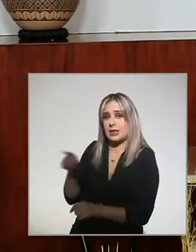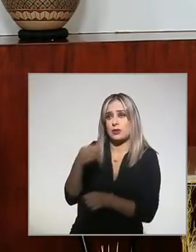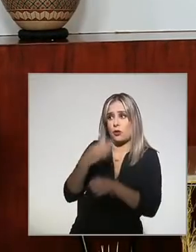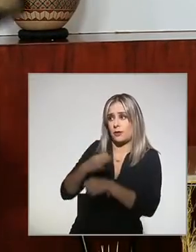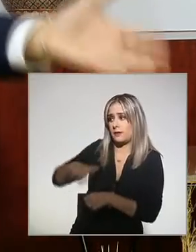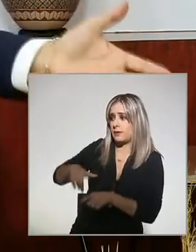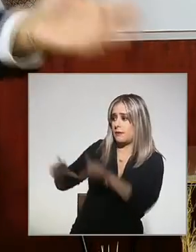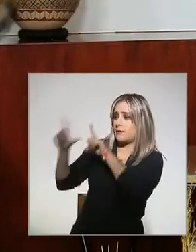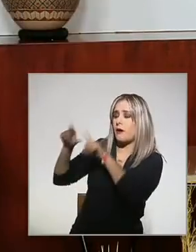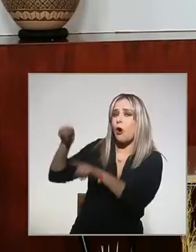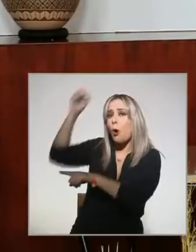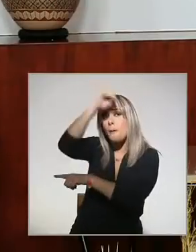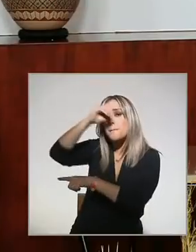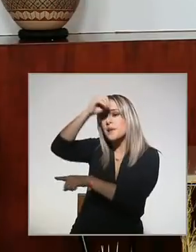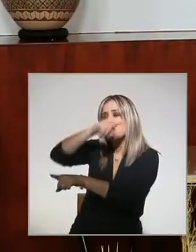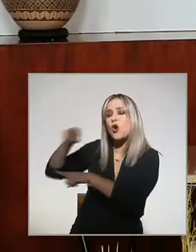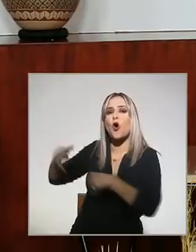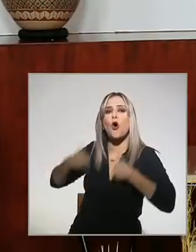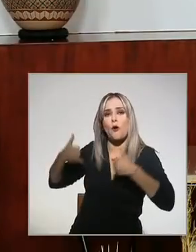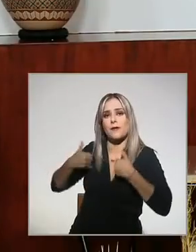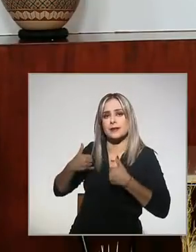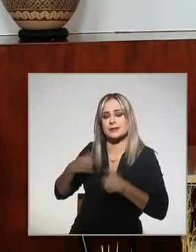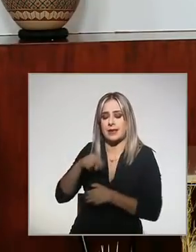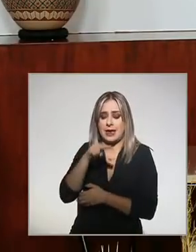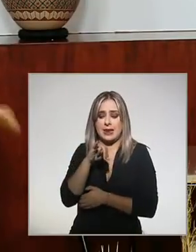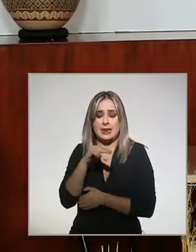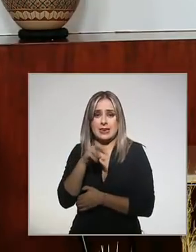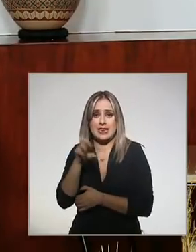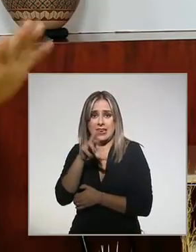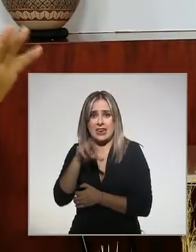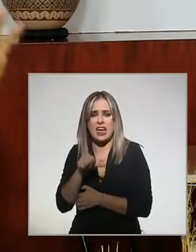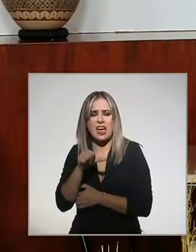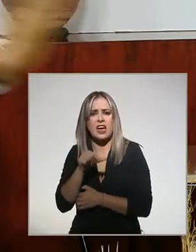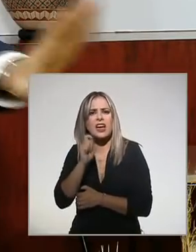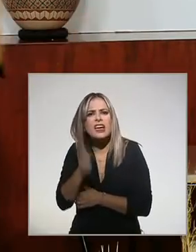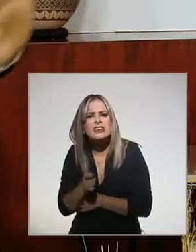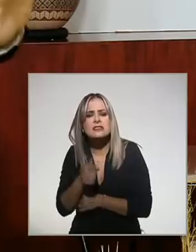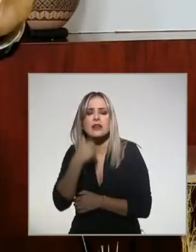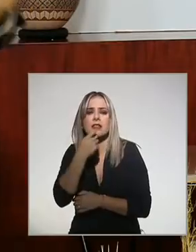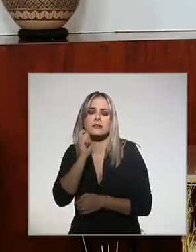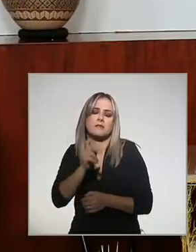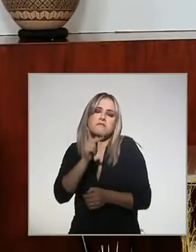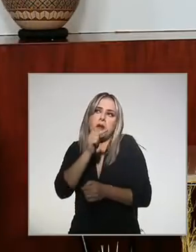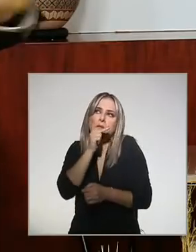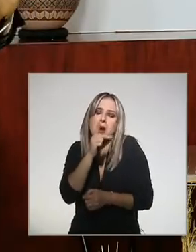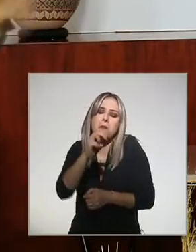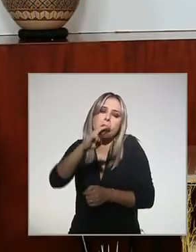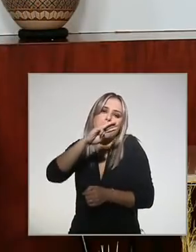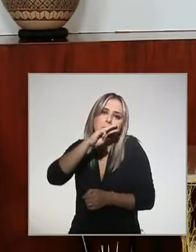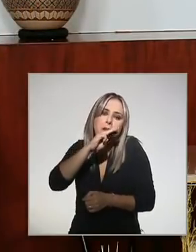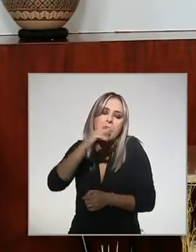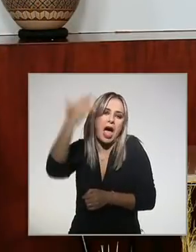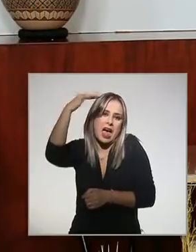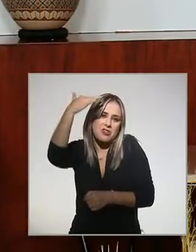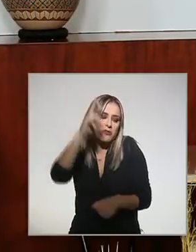iniciativa. Cuando hablamos de niñera es cuando mamá o papá, o abuela o tía, o quien, el adulto a